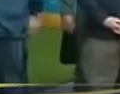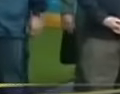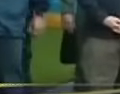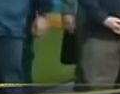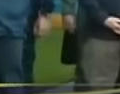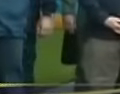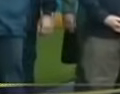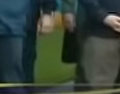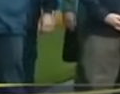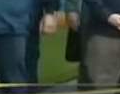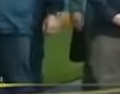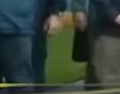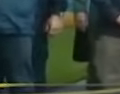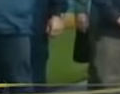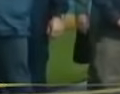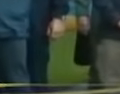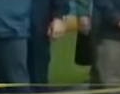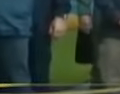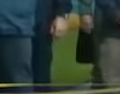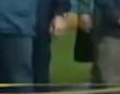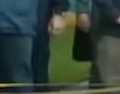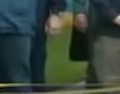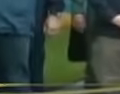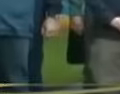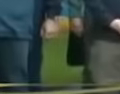relación, fomentando el comercio.